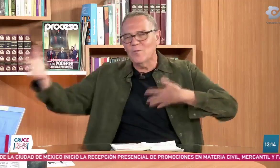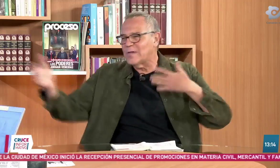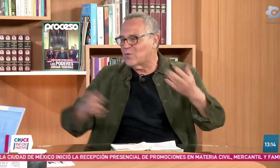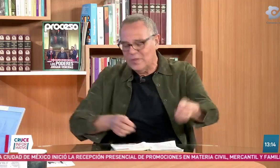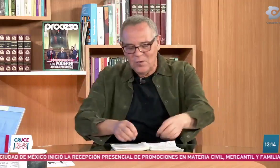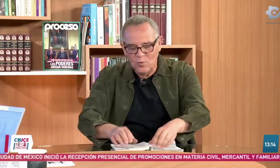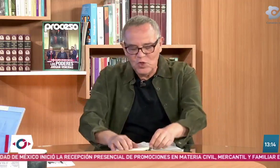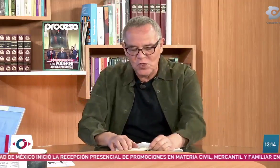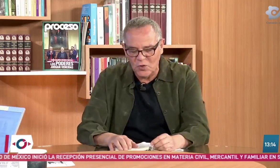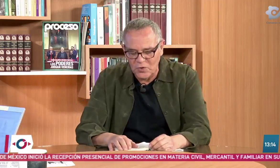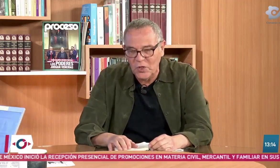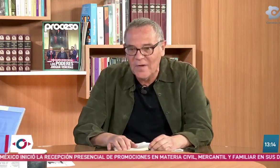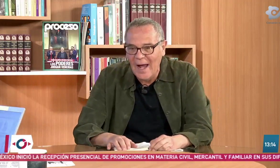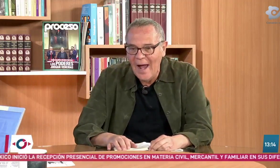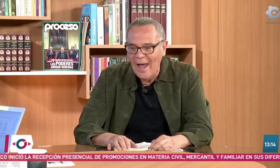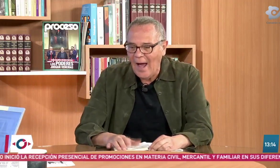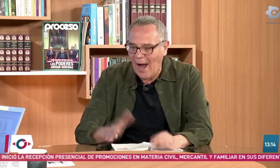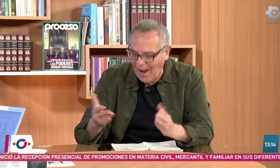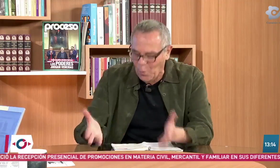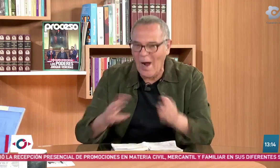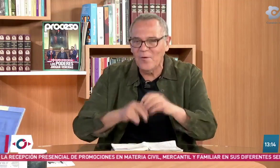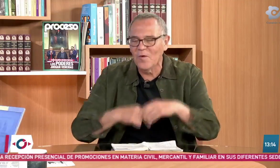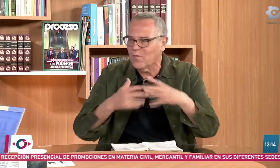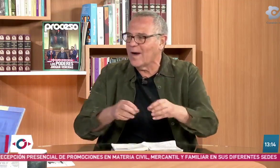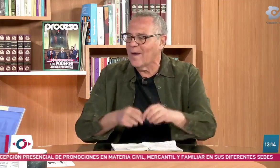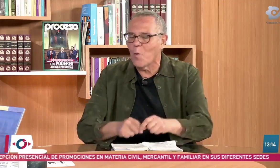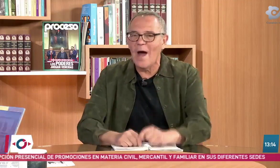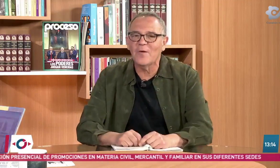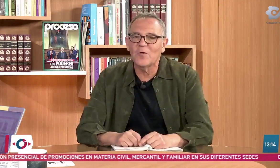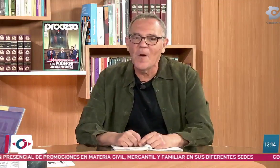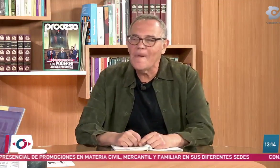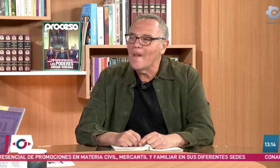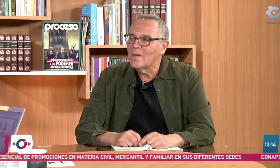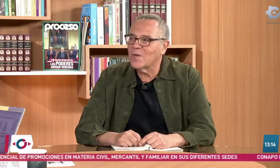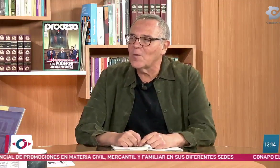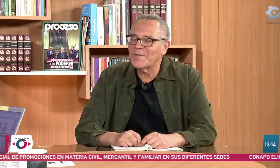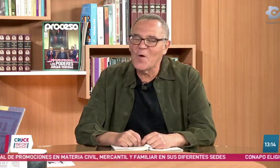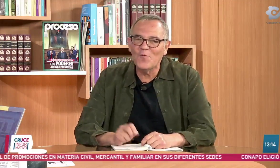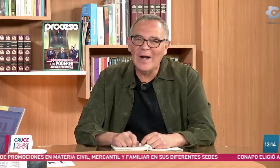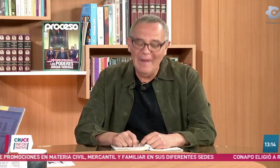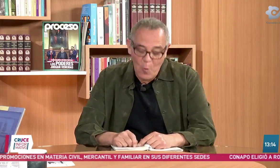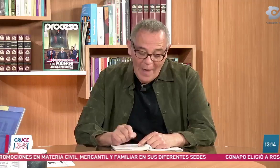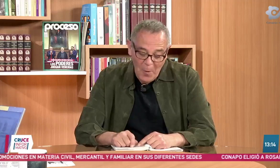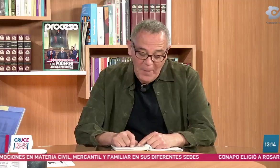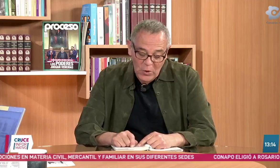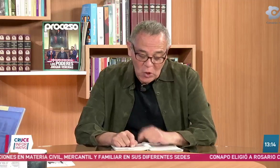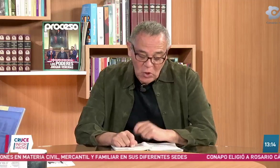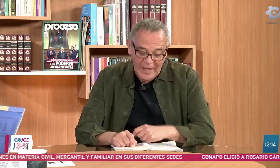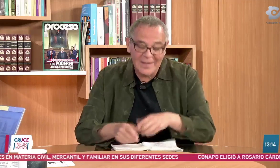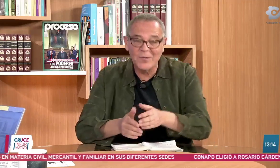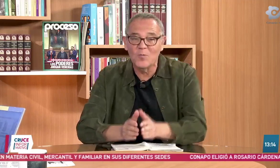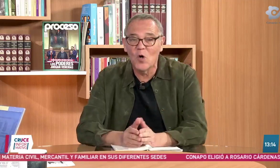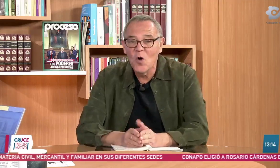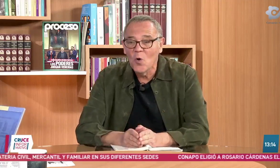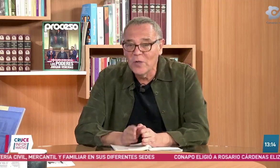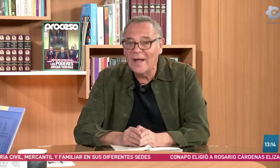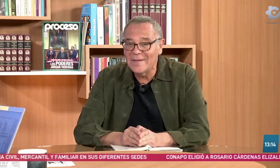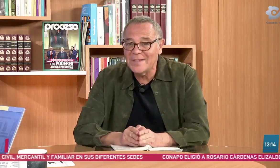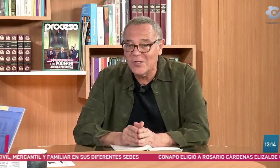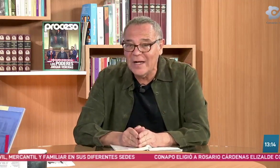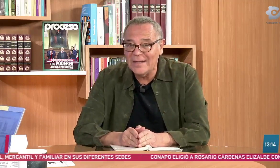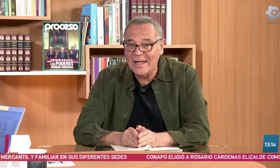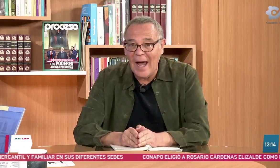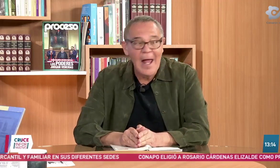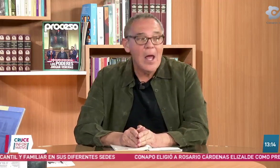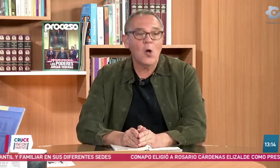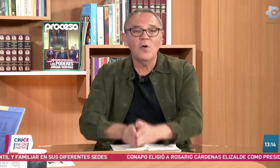platicado, hemos discutido mucho, Jonah, a cuadro y fuera de cuadro. Sobre todo fuera de cuadro. Sobre todo fuera de cuadro, pero yo creo que se tomó una